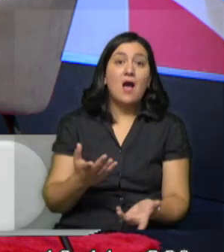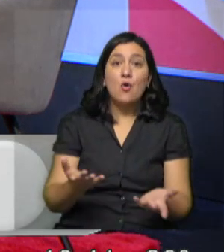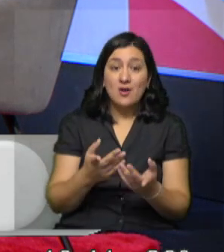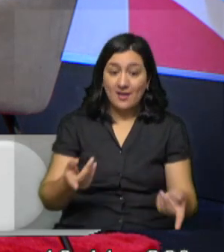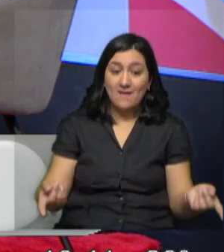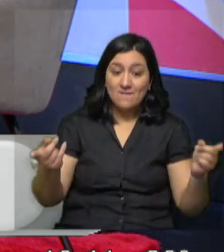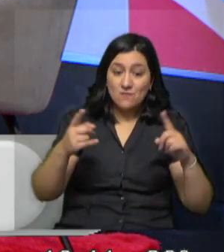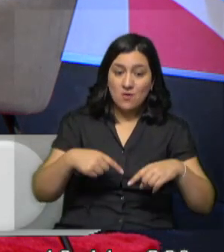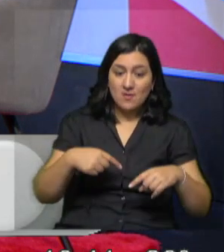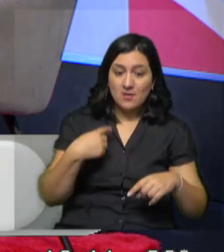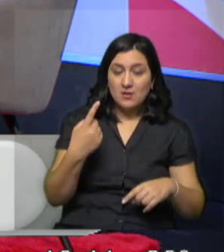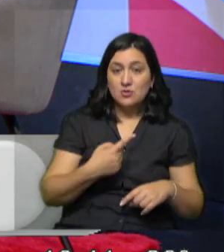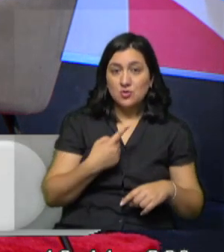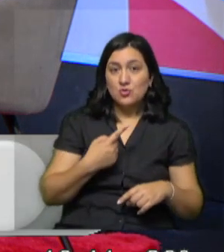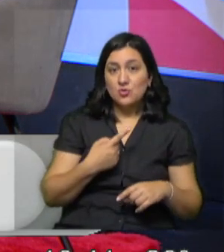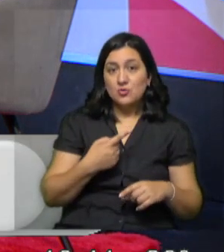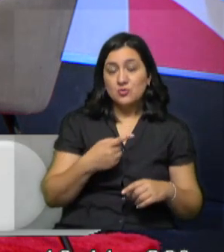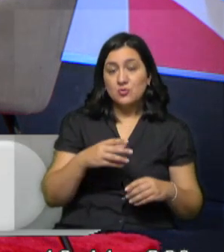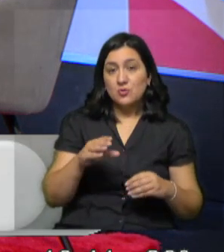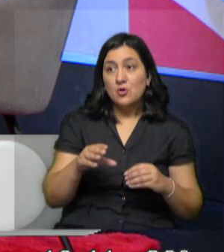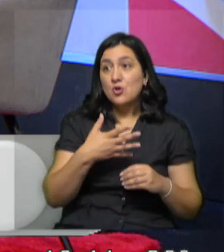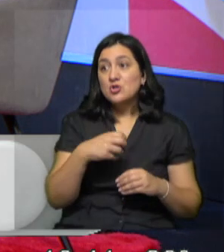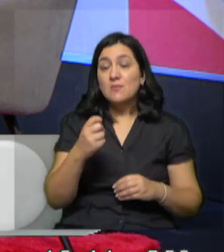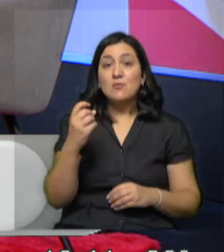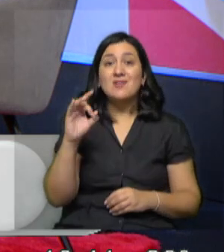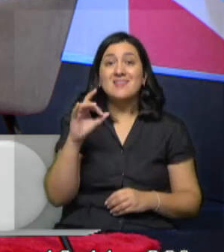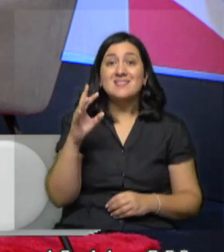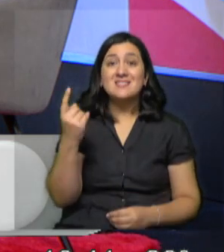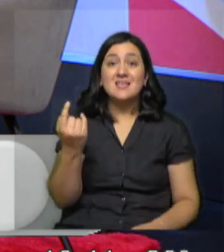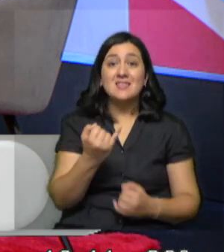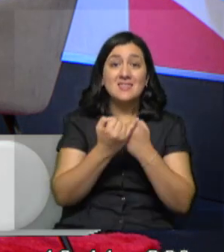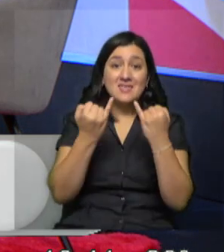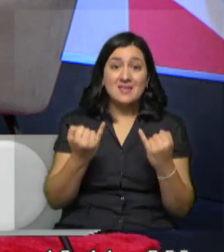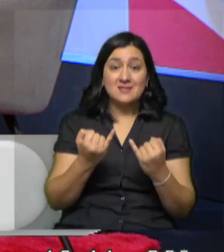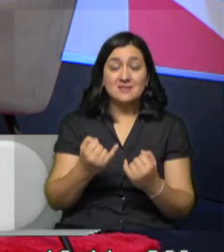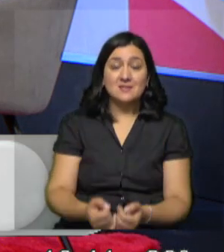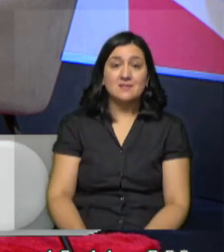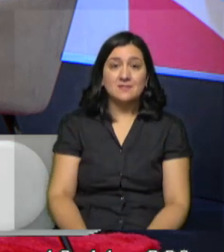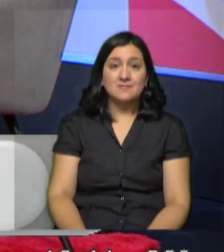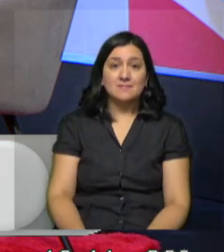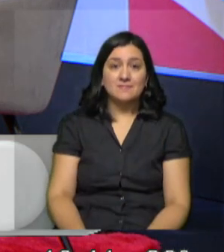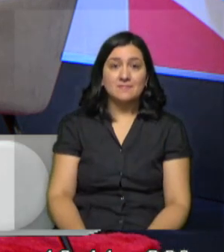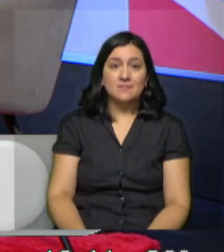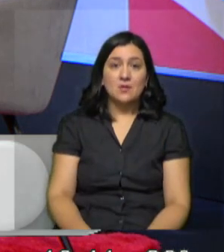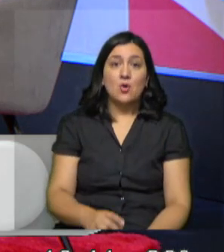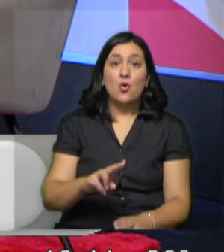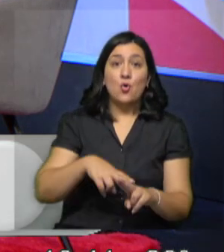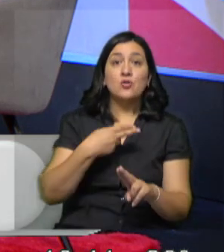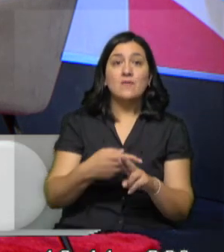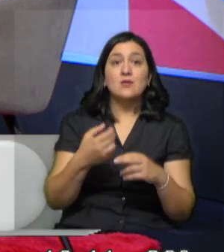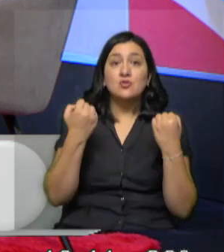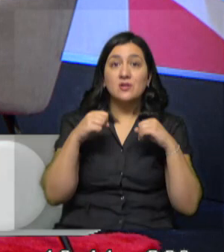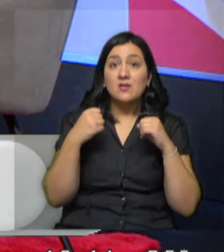acá, que nosotros lo saquemos 15 días para sumar unos pocos minutos, más allá que la experiencia podía ser buenísima. Otra vez los entrenadores